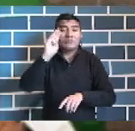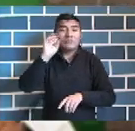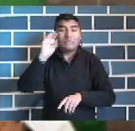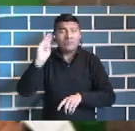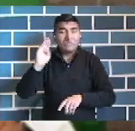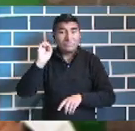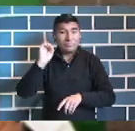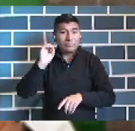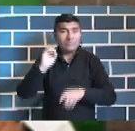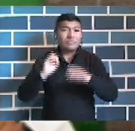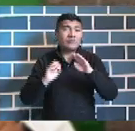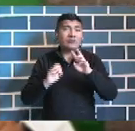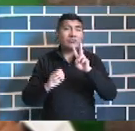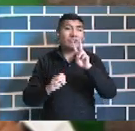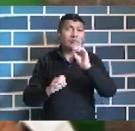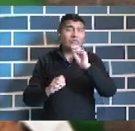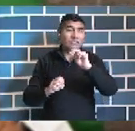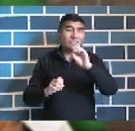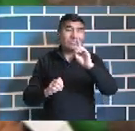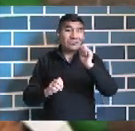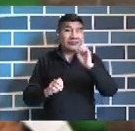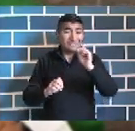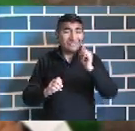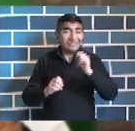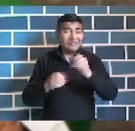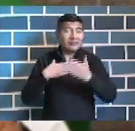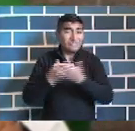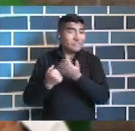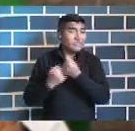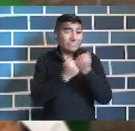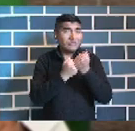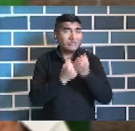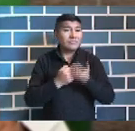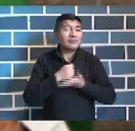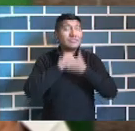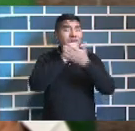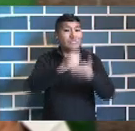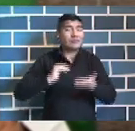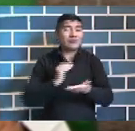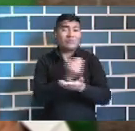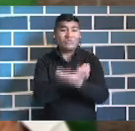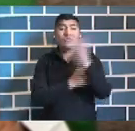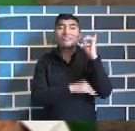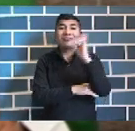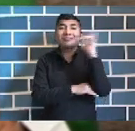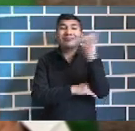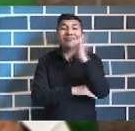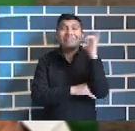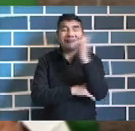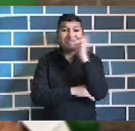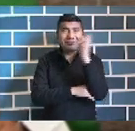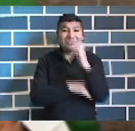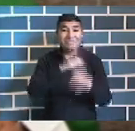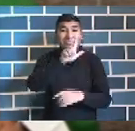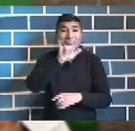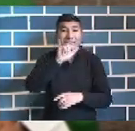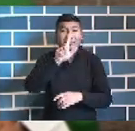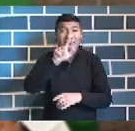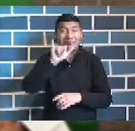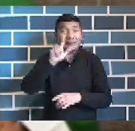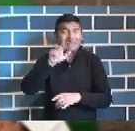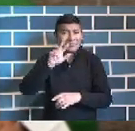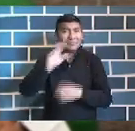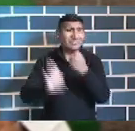para nuestra bondad con la que vamos a aportar a nuestra Bolivia. Li, li, li, para defender en